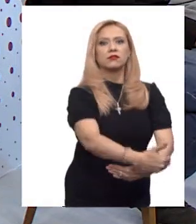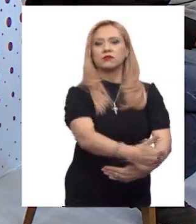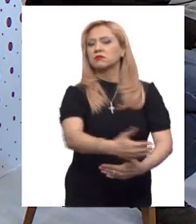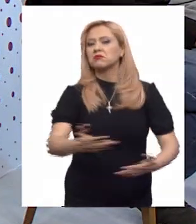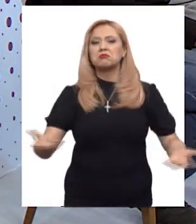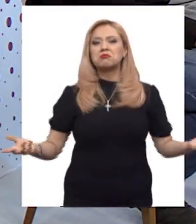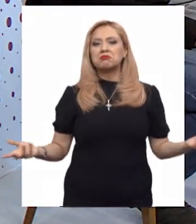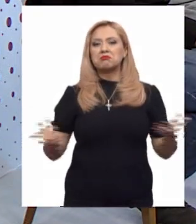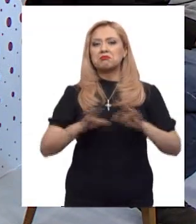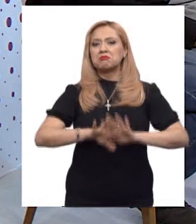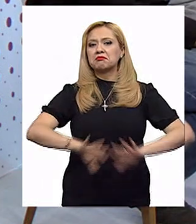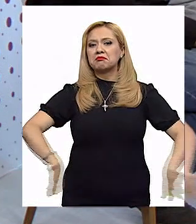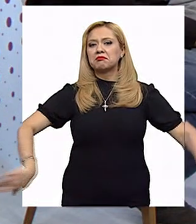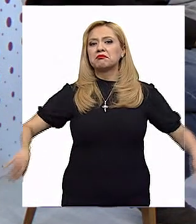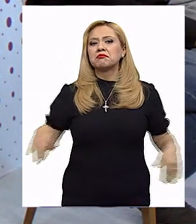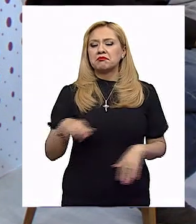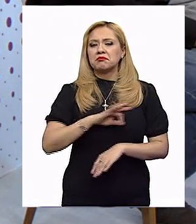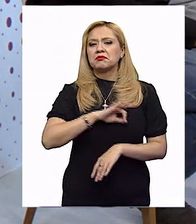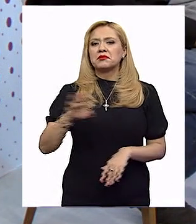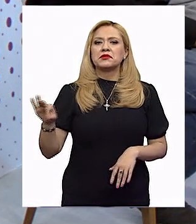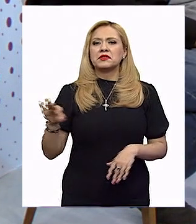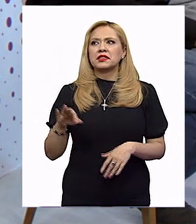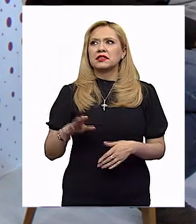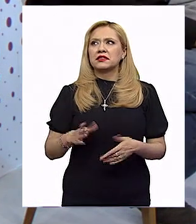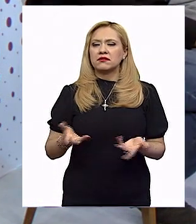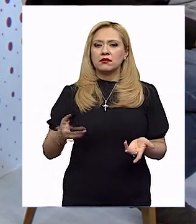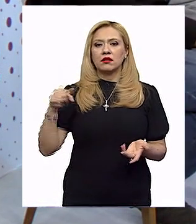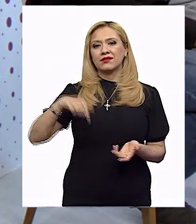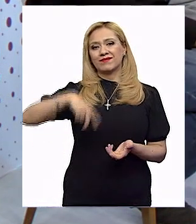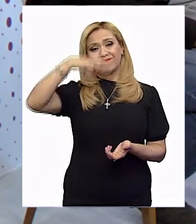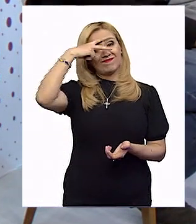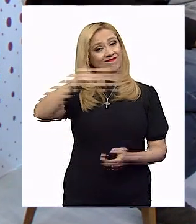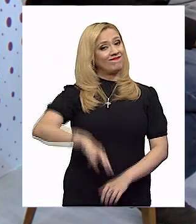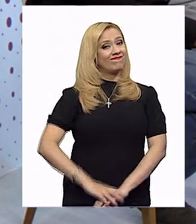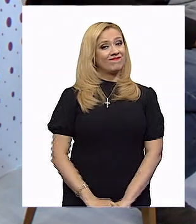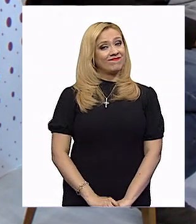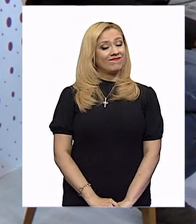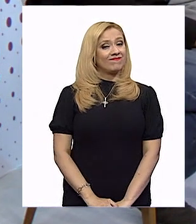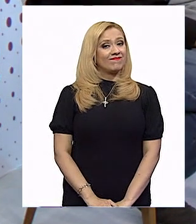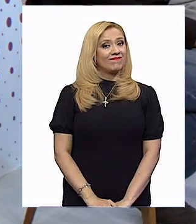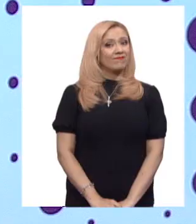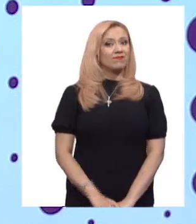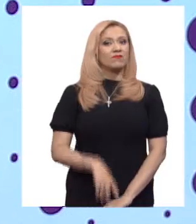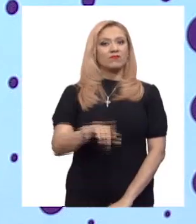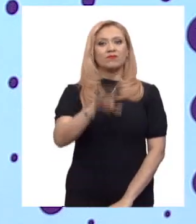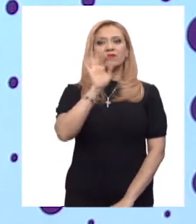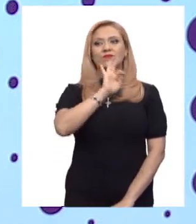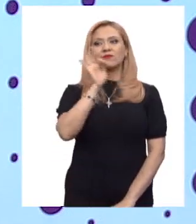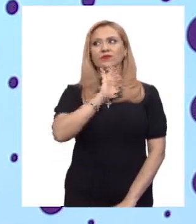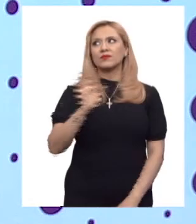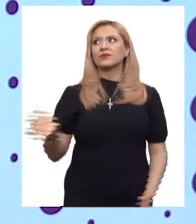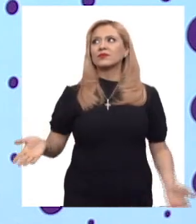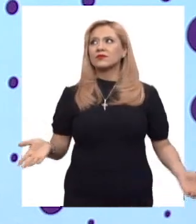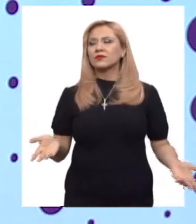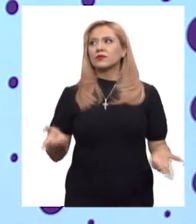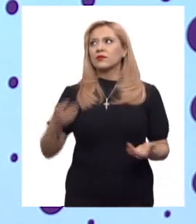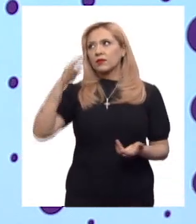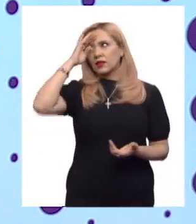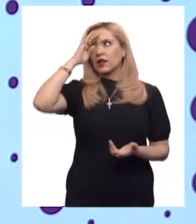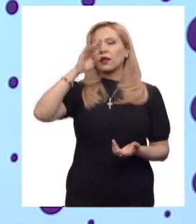por poderes de corrupción, como en México. Es decir, o sea, en México puedes pensar en el agua